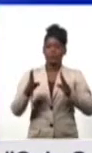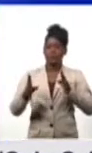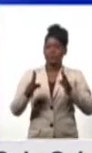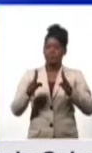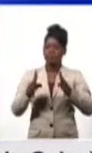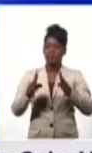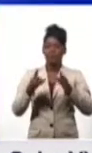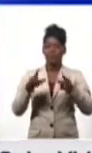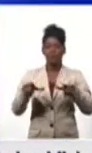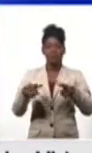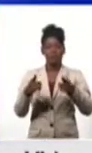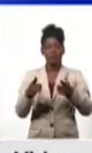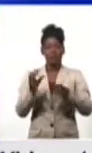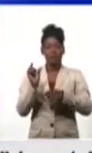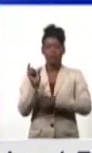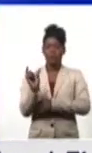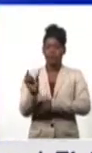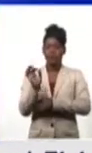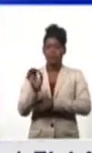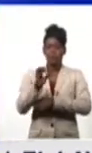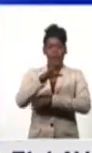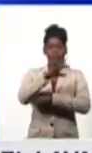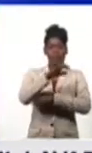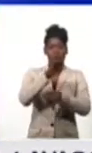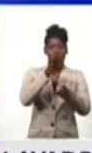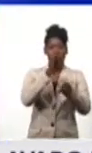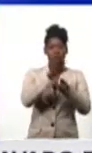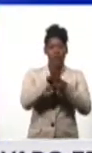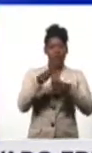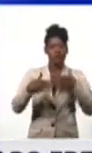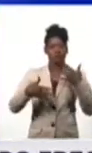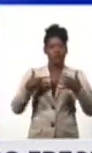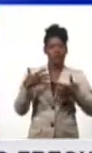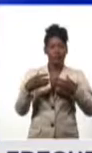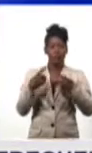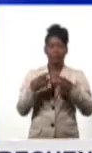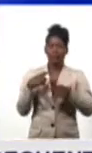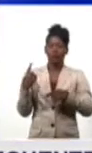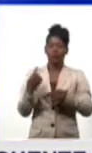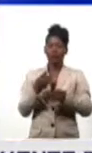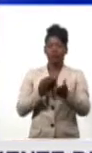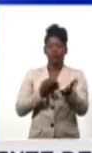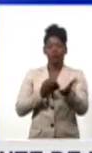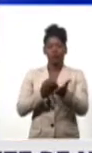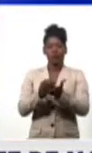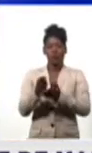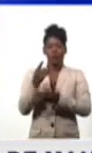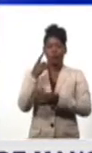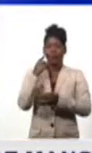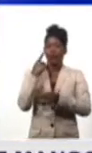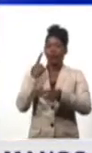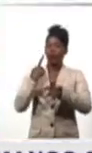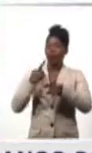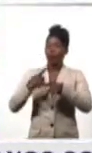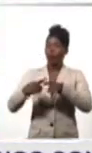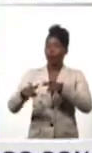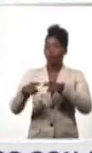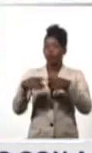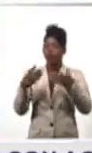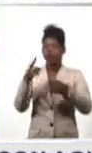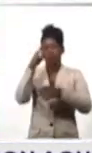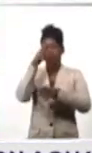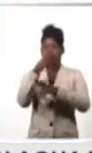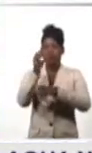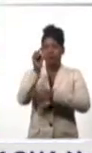ya lo celebran desde Pinar del Río en horas muy tempranas, pero nosotros seguimos mostrando también el actuar de los científicos jóvenes